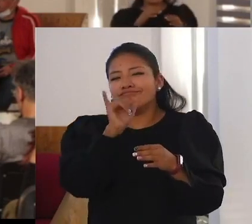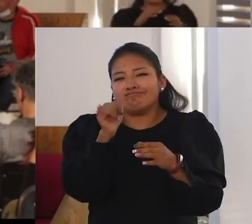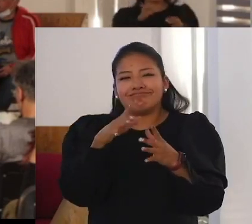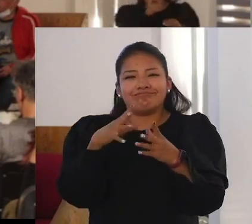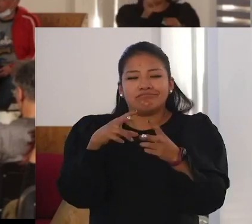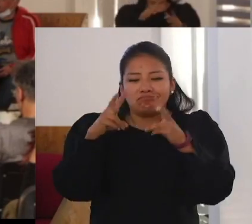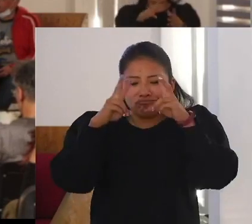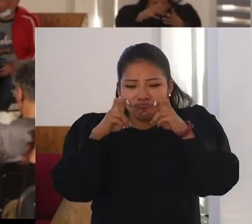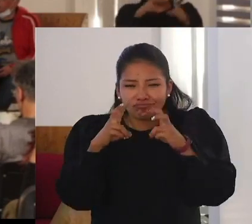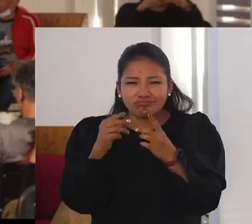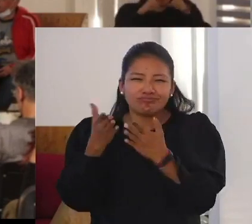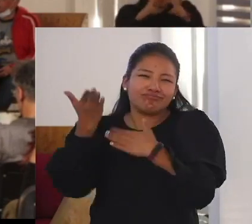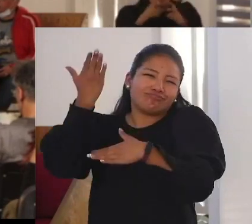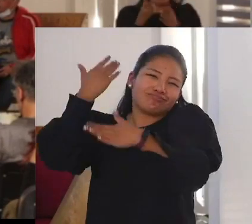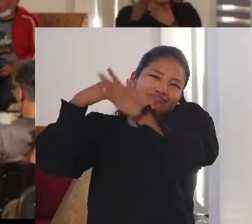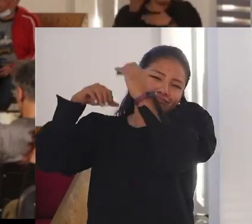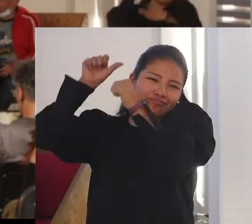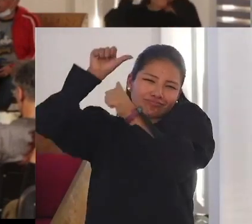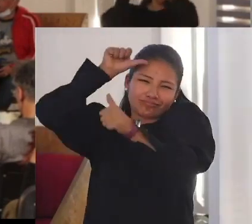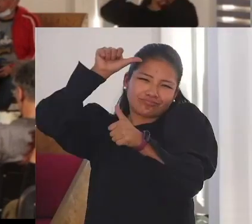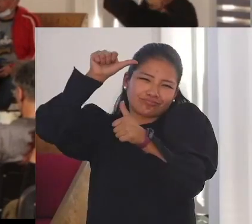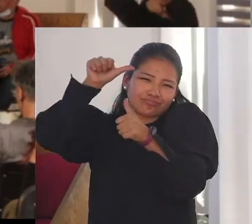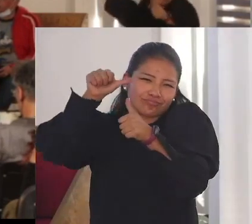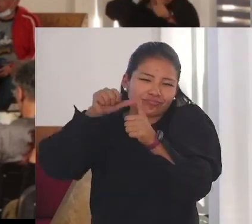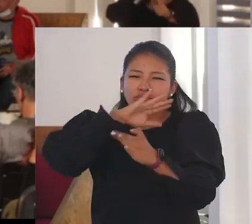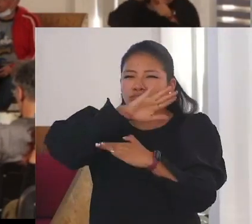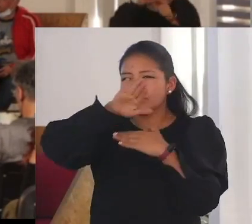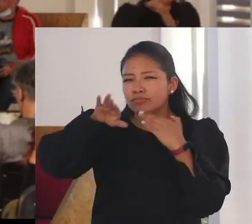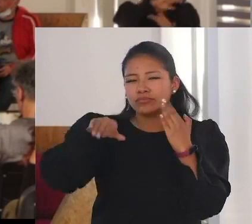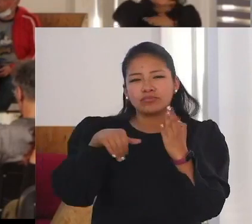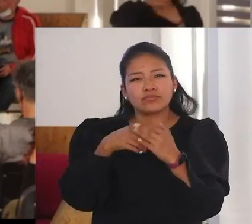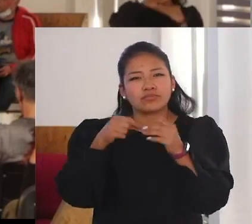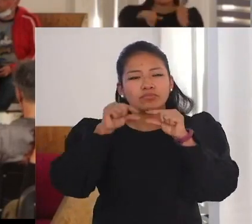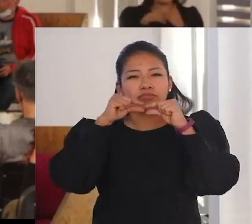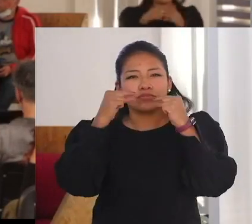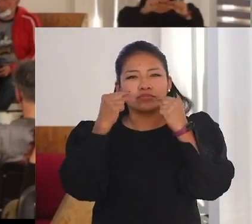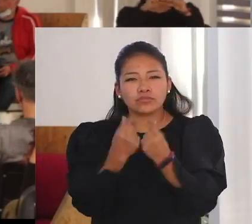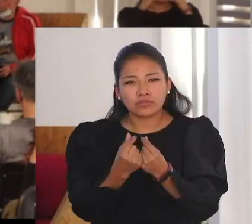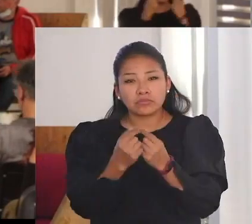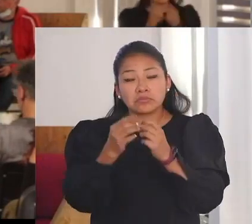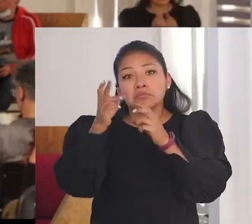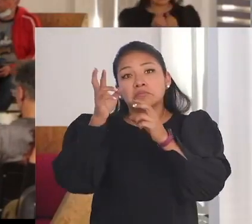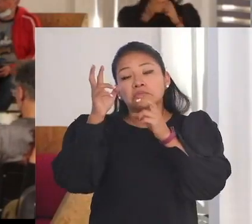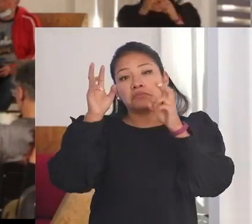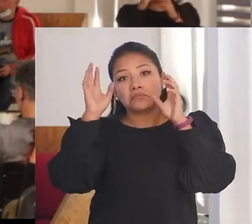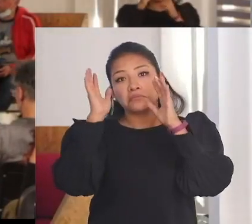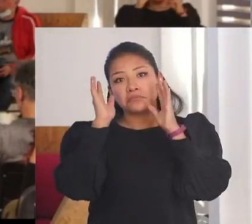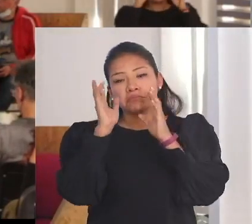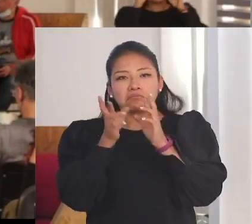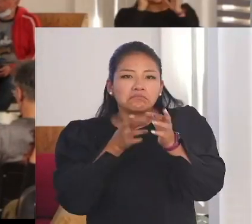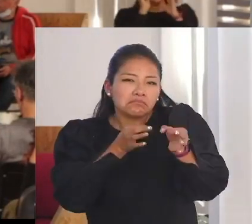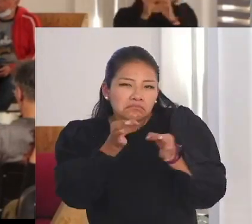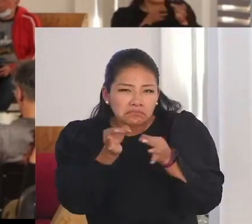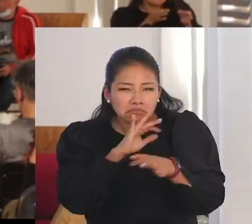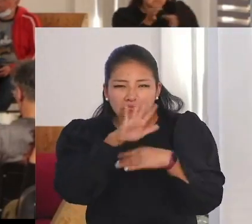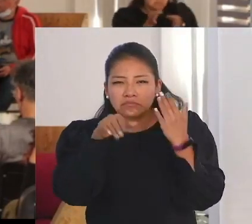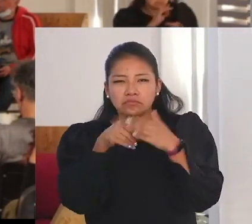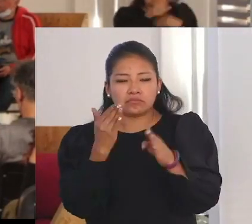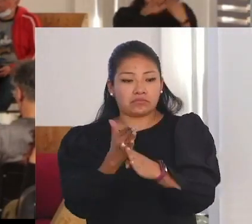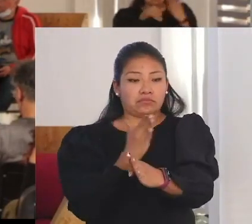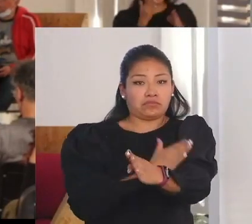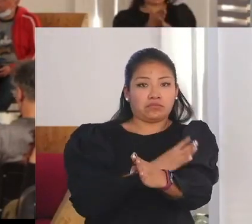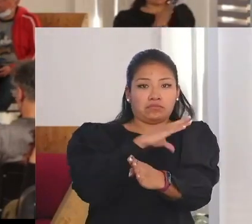colectivo relatando un poco El antes y el después no entendiendo un poco como bisagra